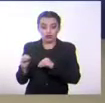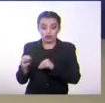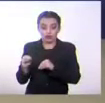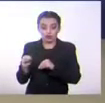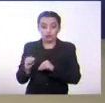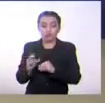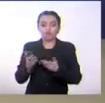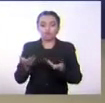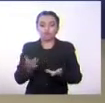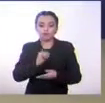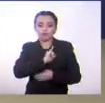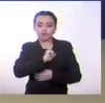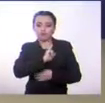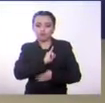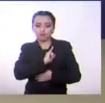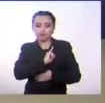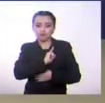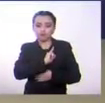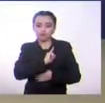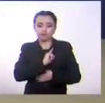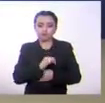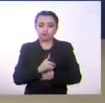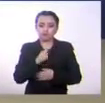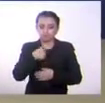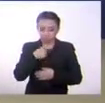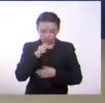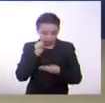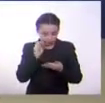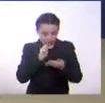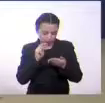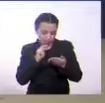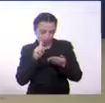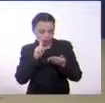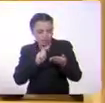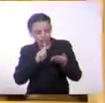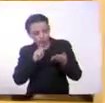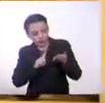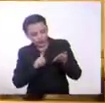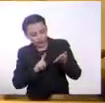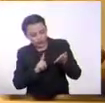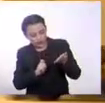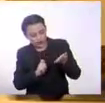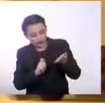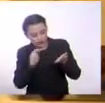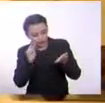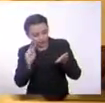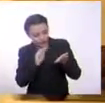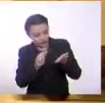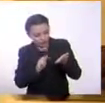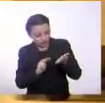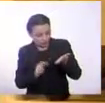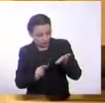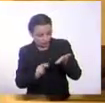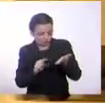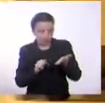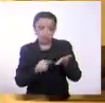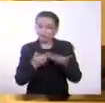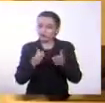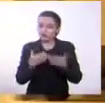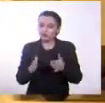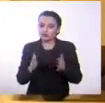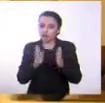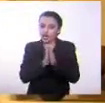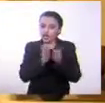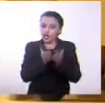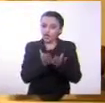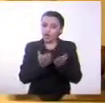identidades. Y entonces tengo preguntas que me han hecho llegar y mira, he leído varios, ya leí bastante, varios libros, pero fíjate que no les he